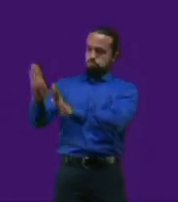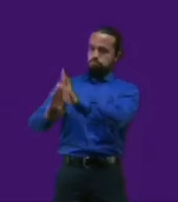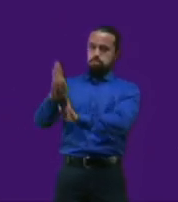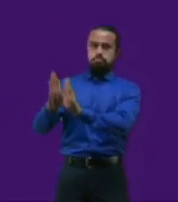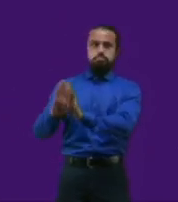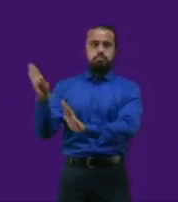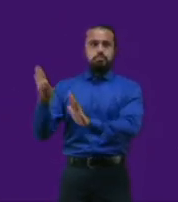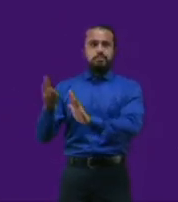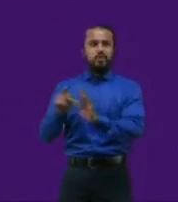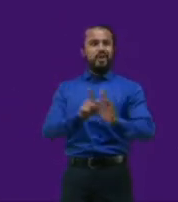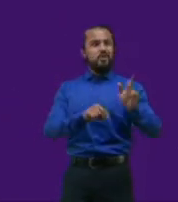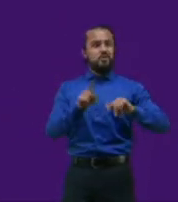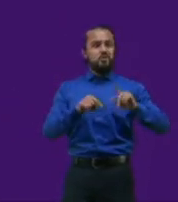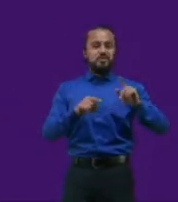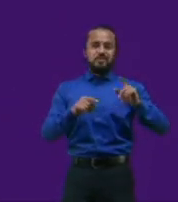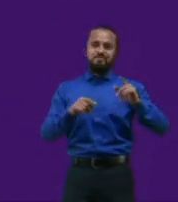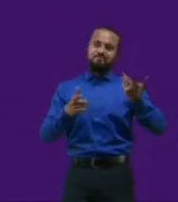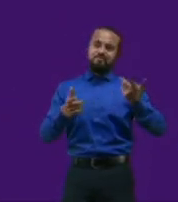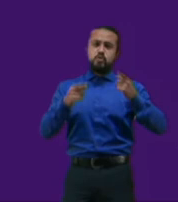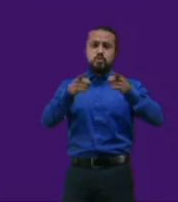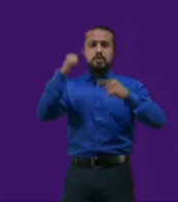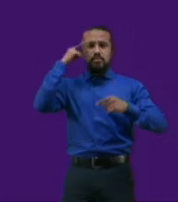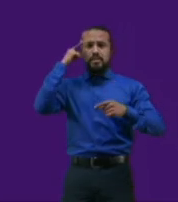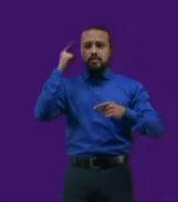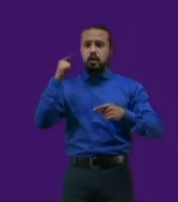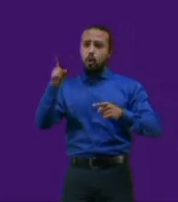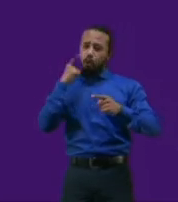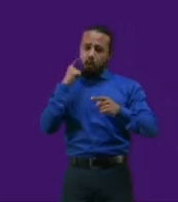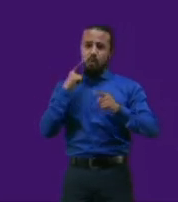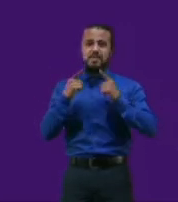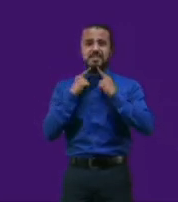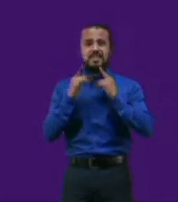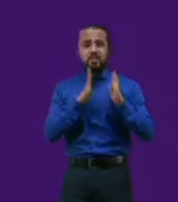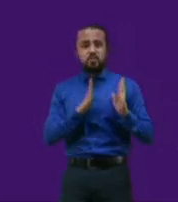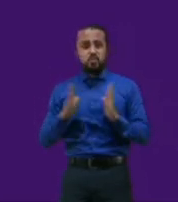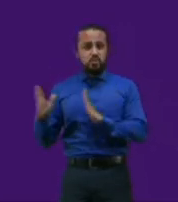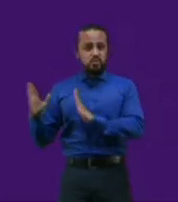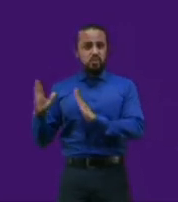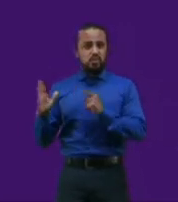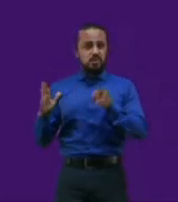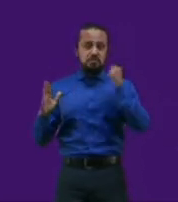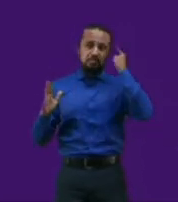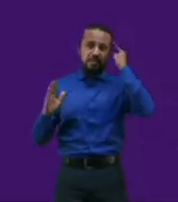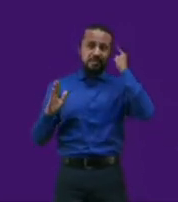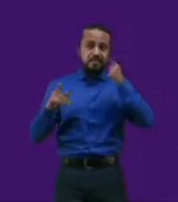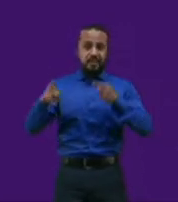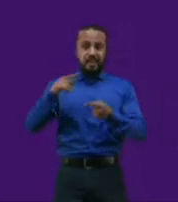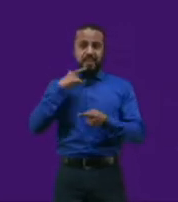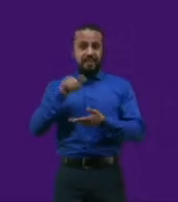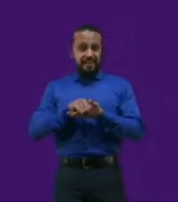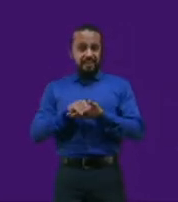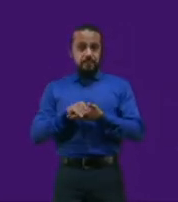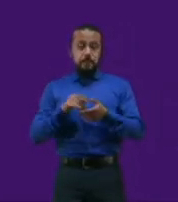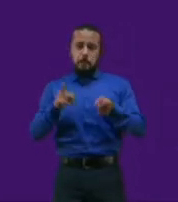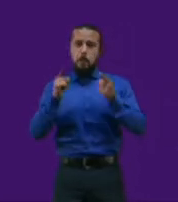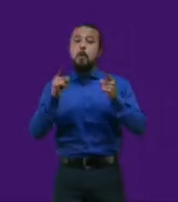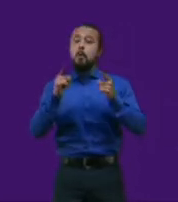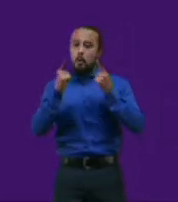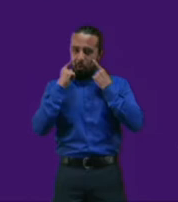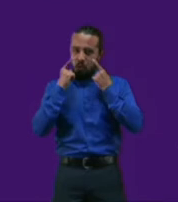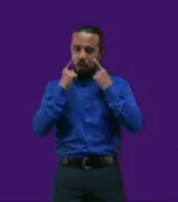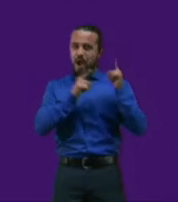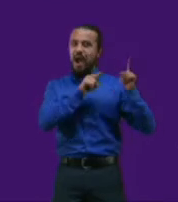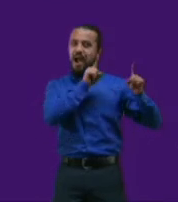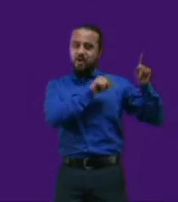que no te quedes en ese discurso, o sea, no te quedes, digamos, como en esa creencia, pero sí ten presente que, pues,